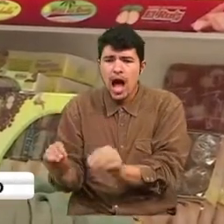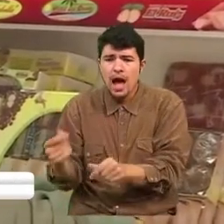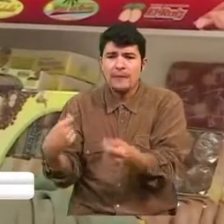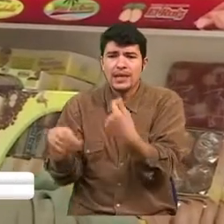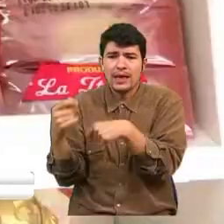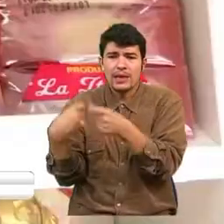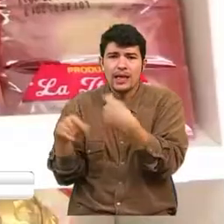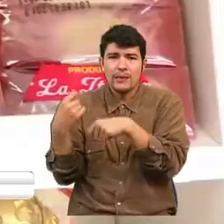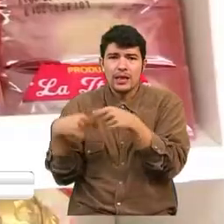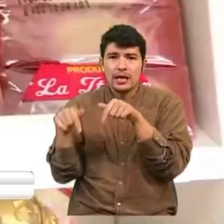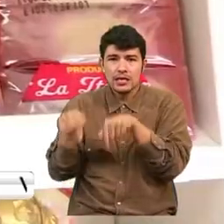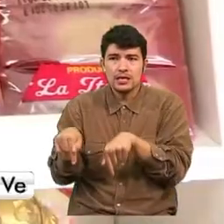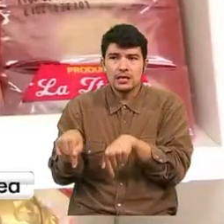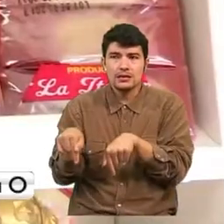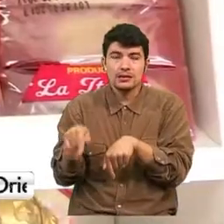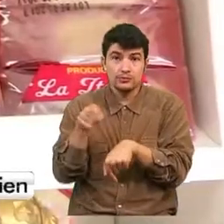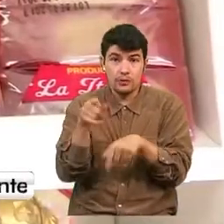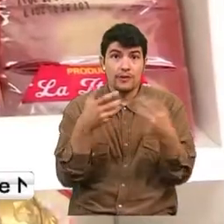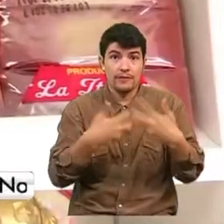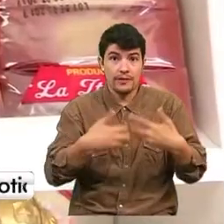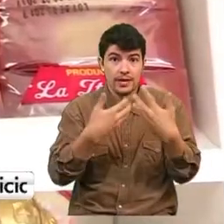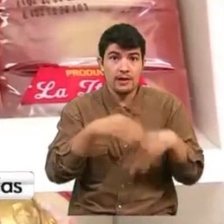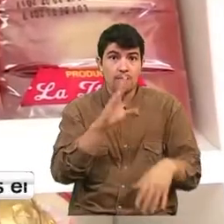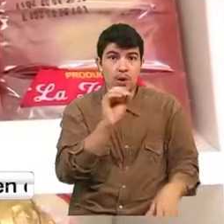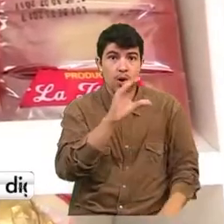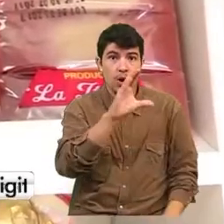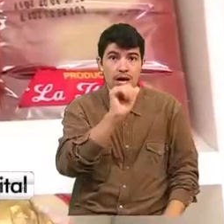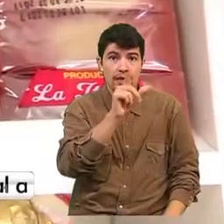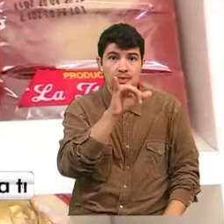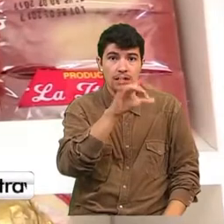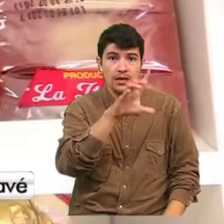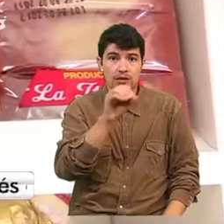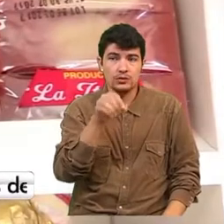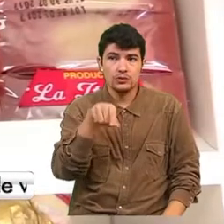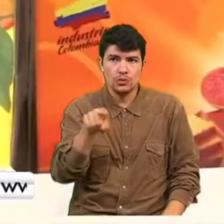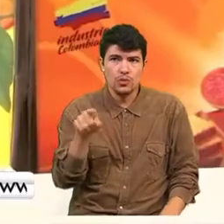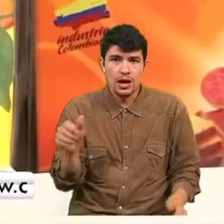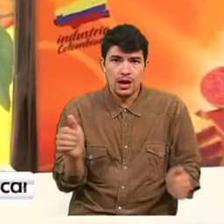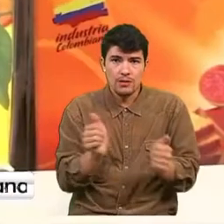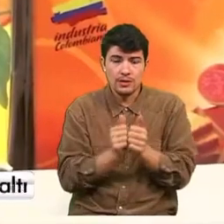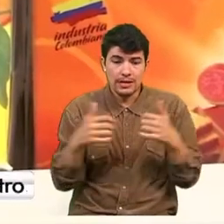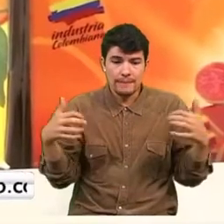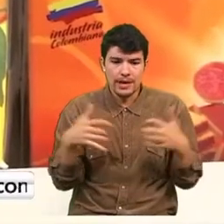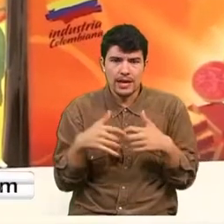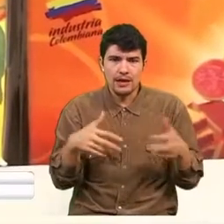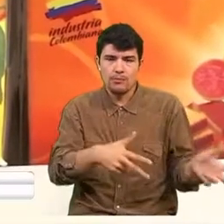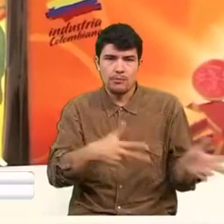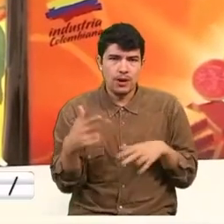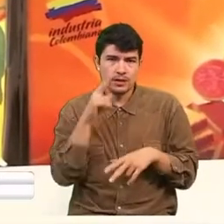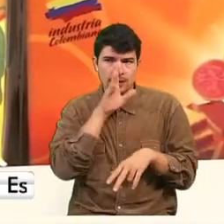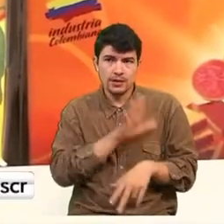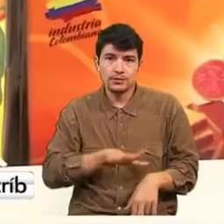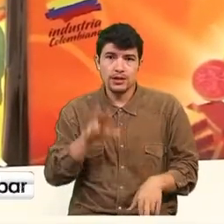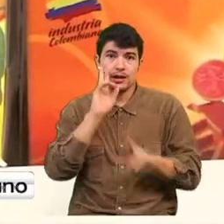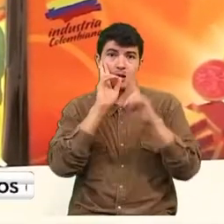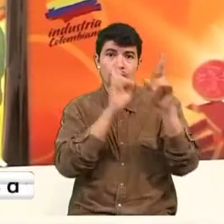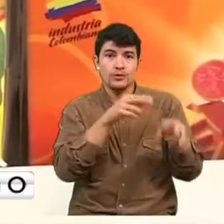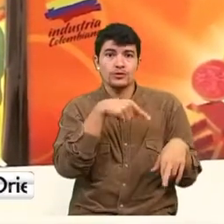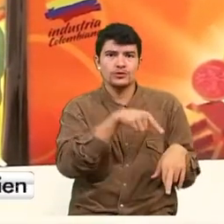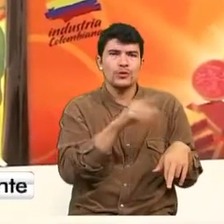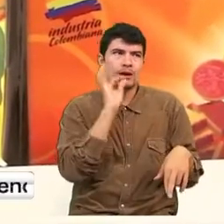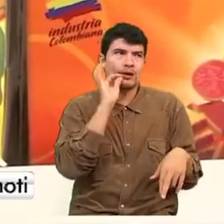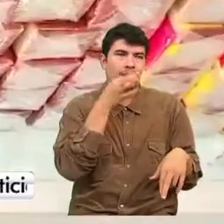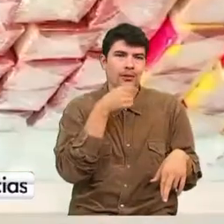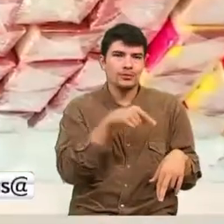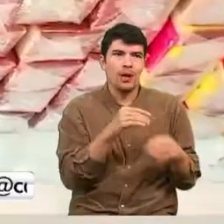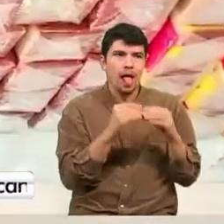de la provincia veleña, la fabricación y venta de bocadillo. Junto a Vélez, Puente Nacional es reconocido por estos manjares